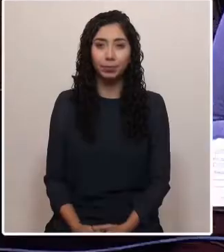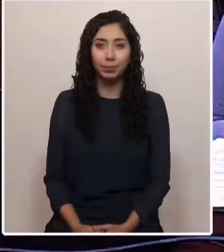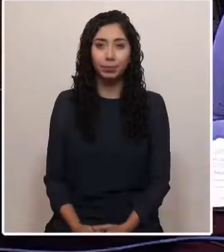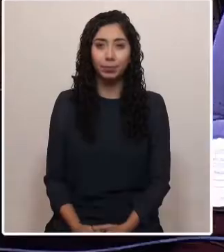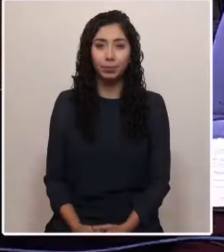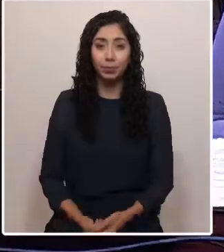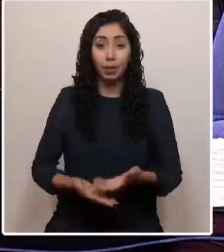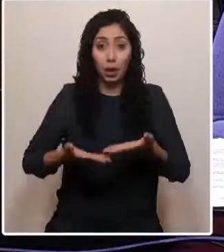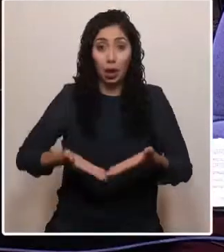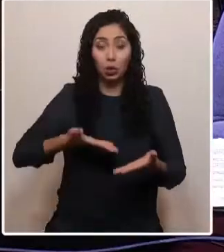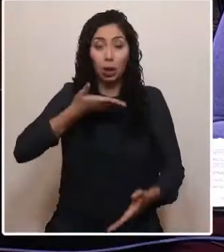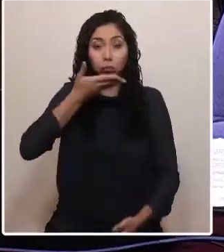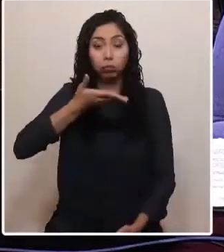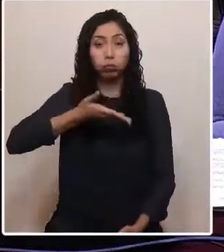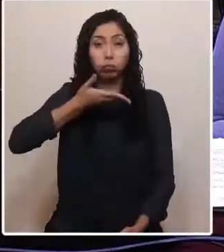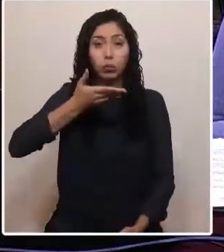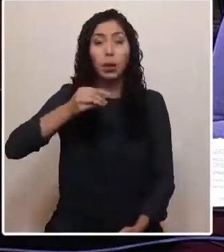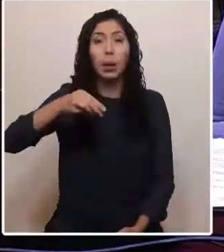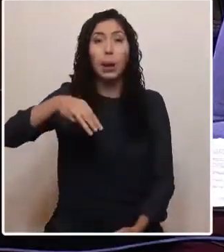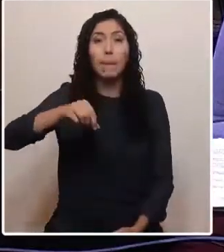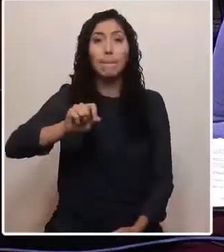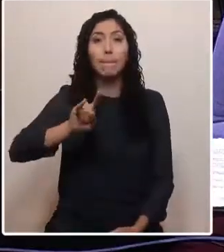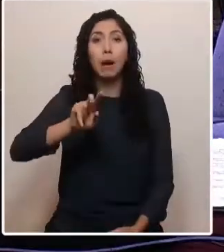Tiene la palabra el convencional Mauricio Daza.